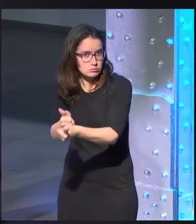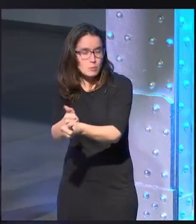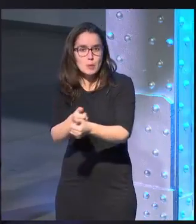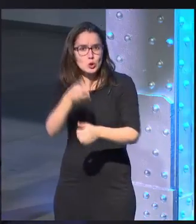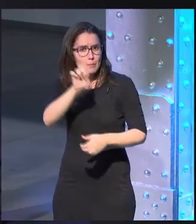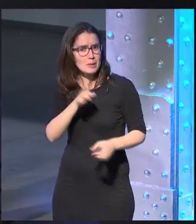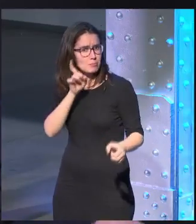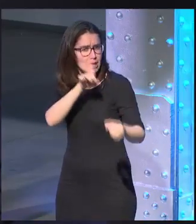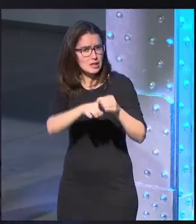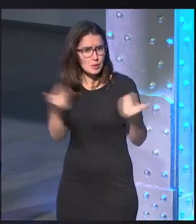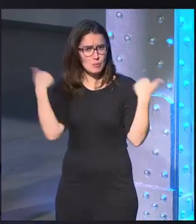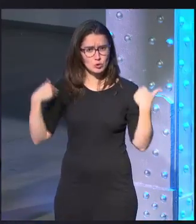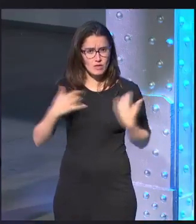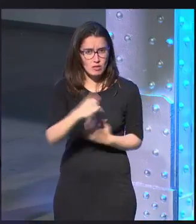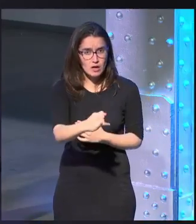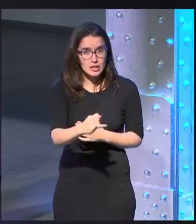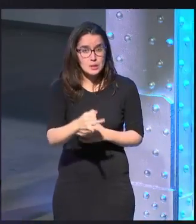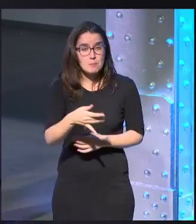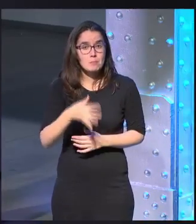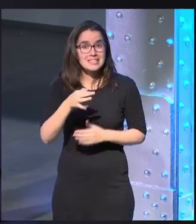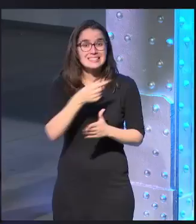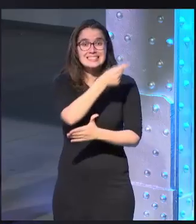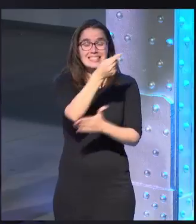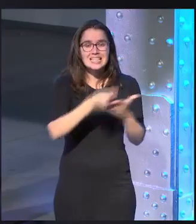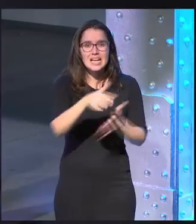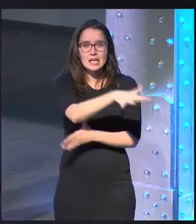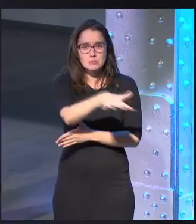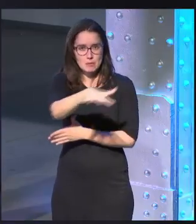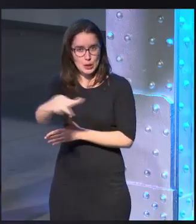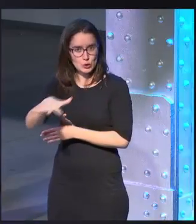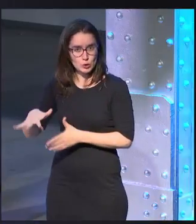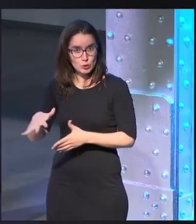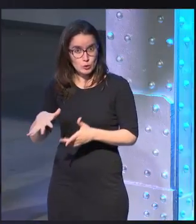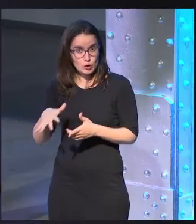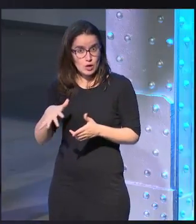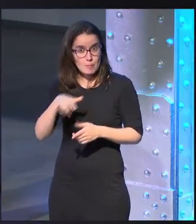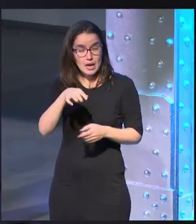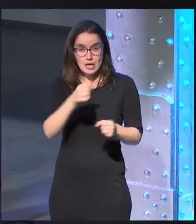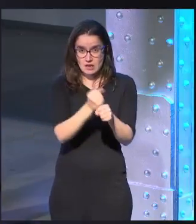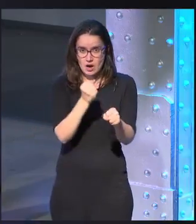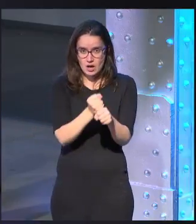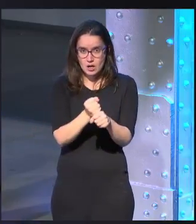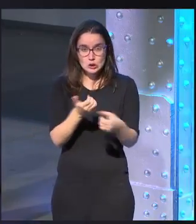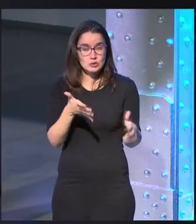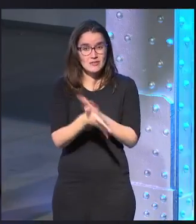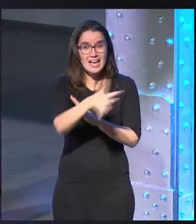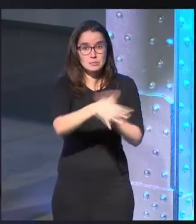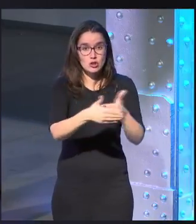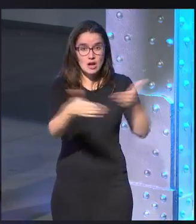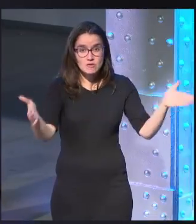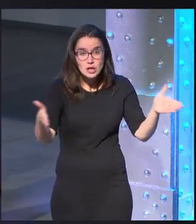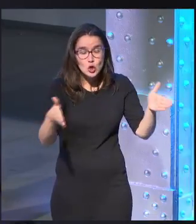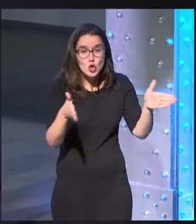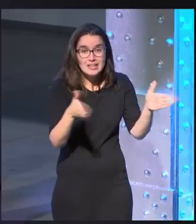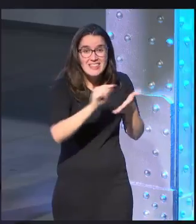aparte y son responsables en el trabajo. Incluso diseñan los espacios para hacer esto y son espacios abiertos,